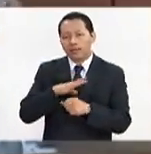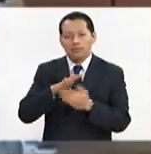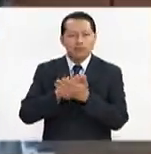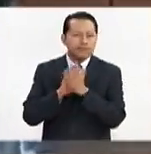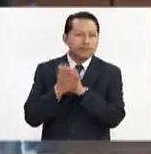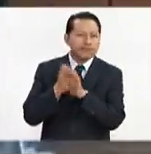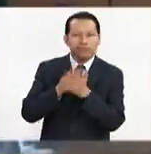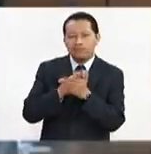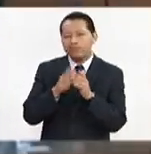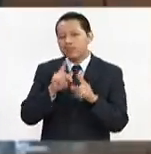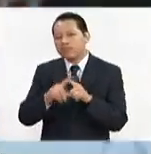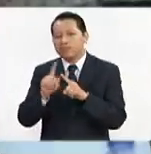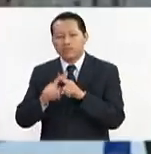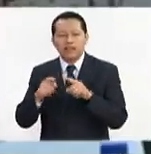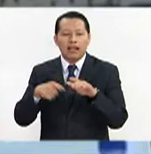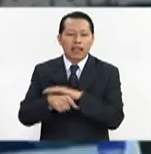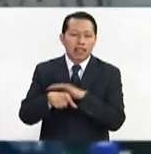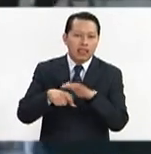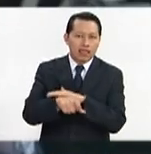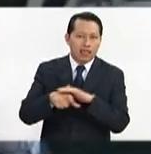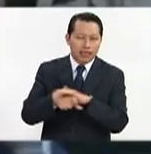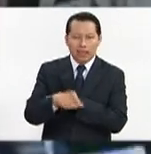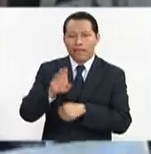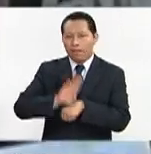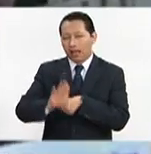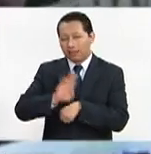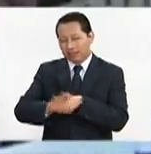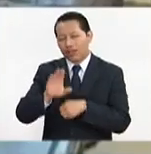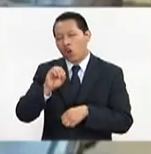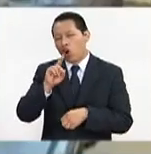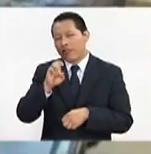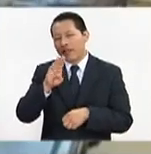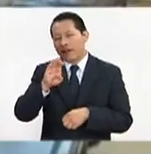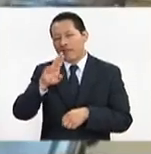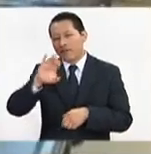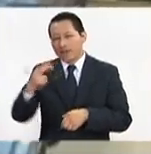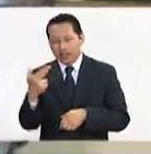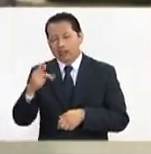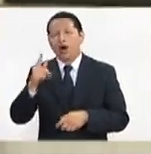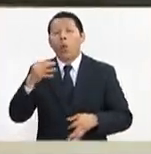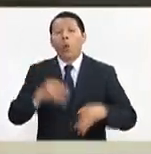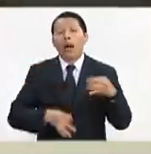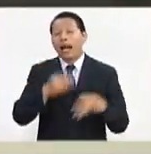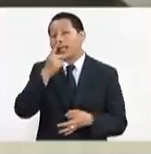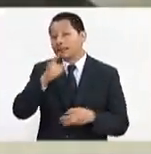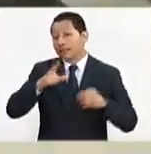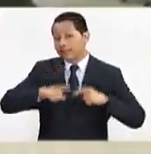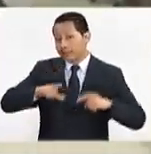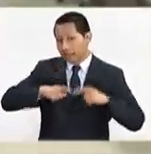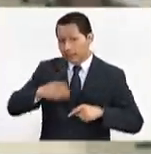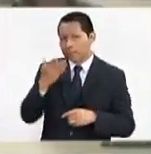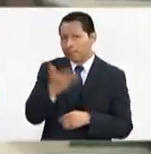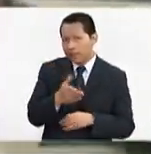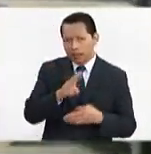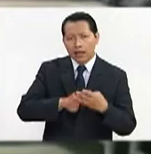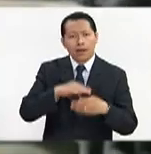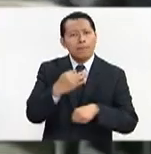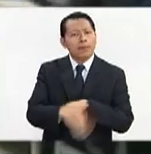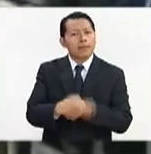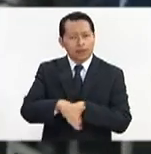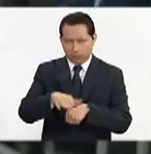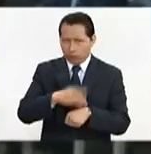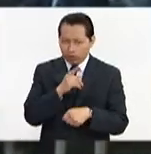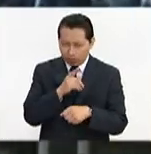ilícita en las redes sobornos de la constructora brasileña Odebrecht. De acuerdo con el juez, la fiscalía solicitó prisión preventiva, pues se